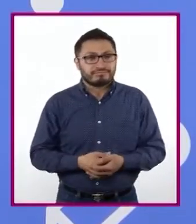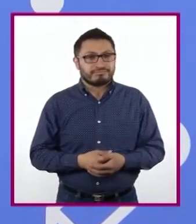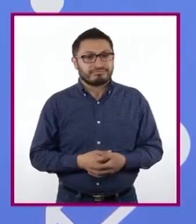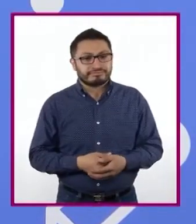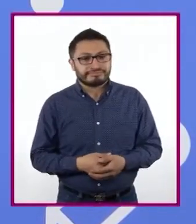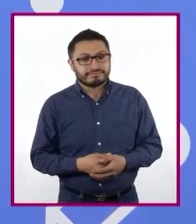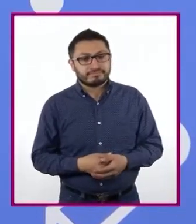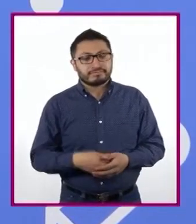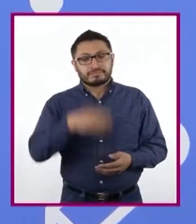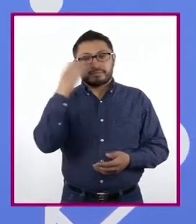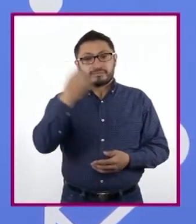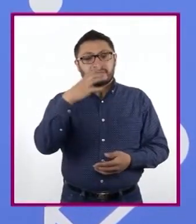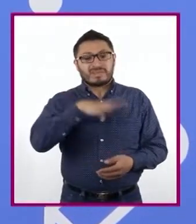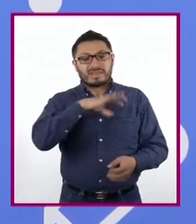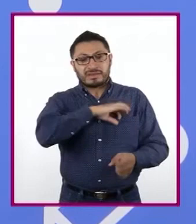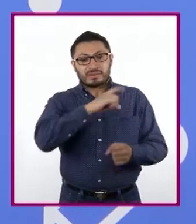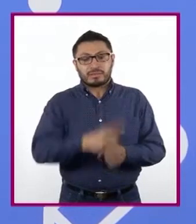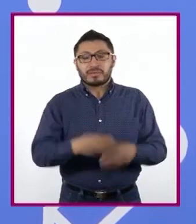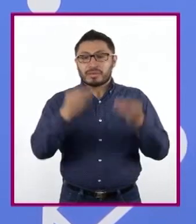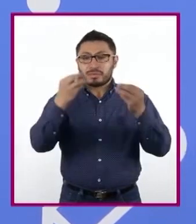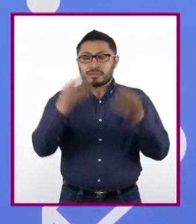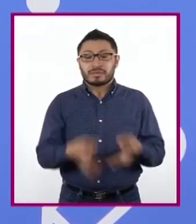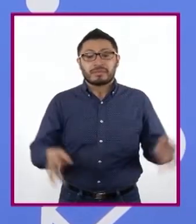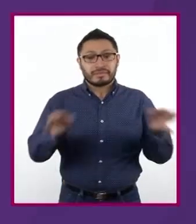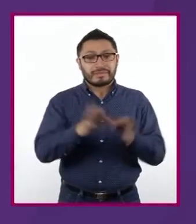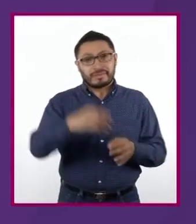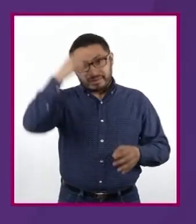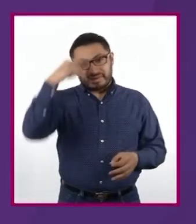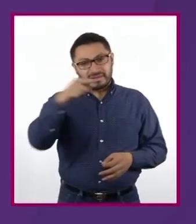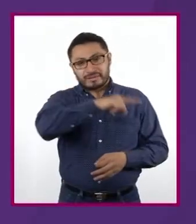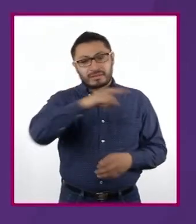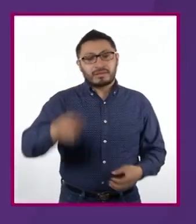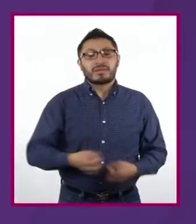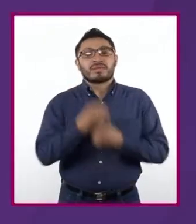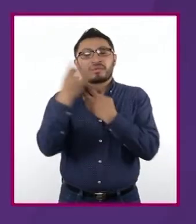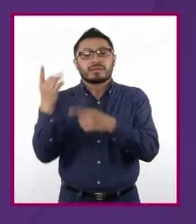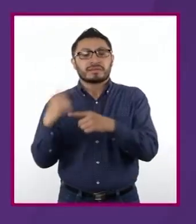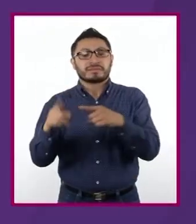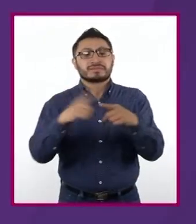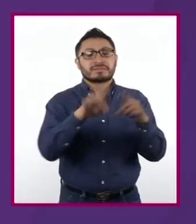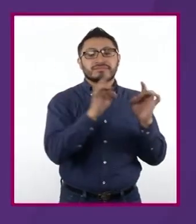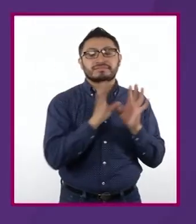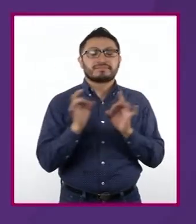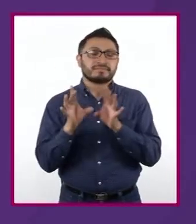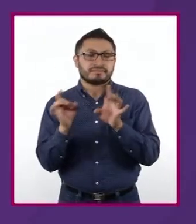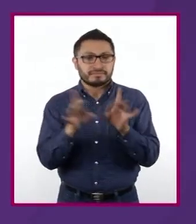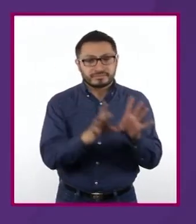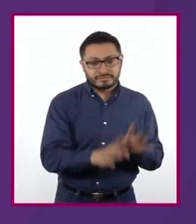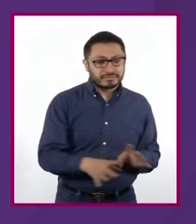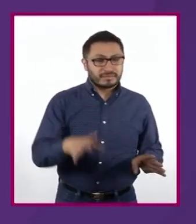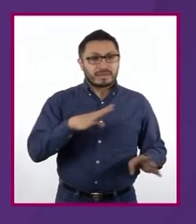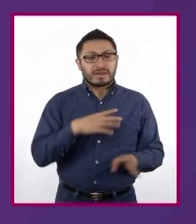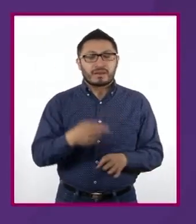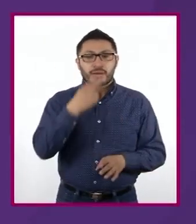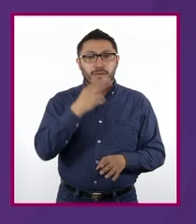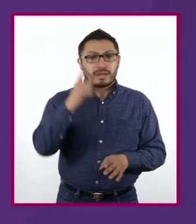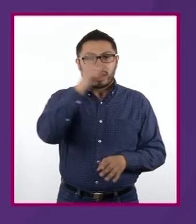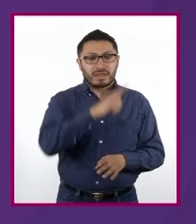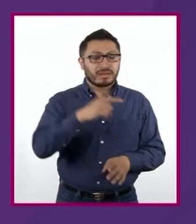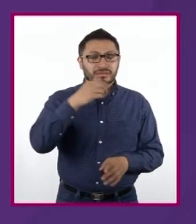brinda enormes oportunidades para expresarnos en diversas situaciones en las que media el lenguaje